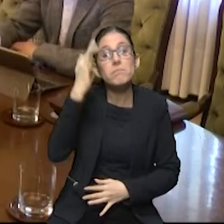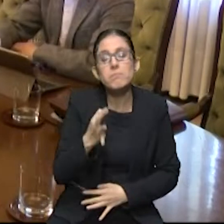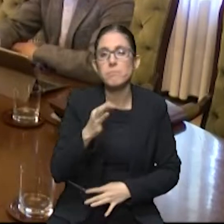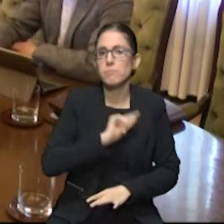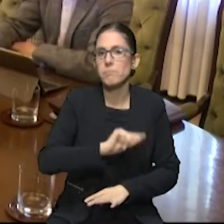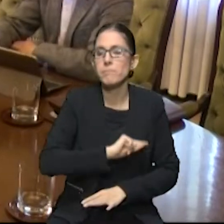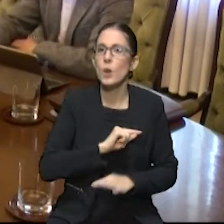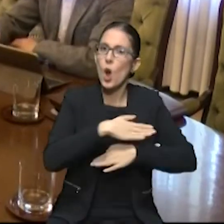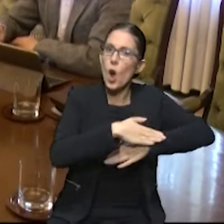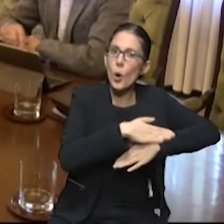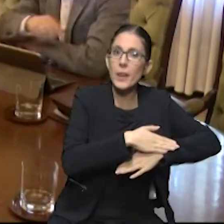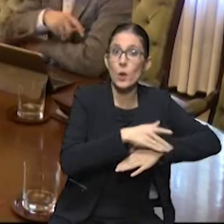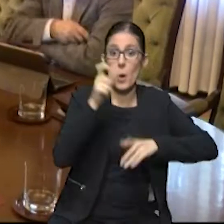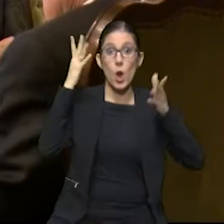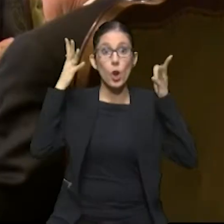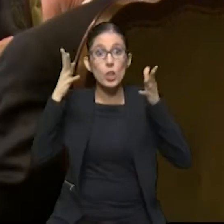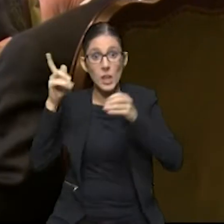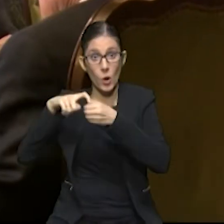los miembros del Consejo.